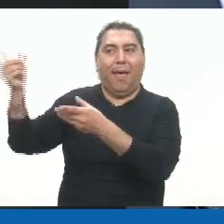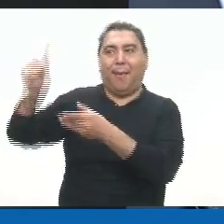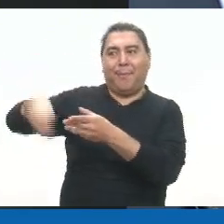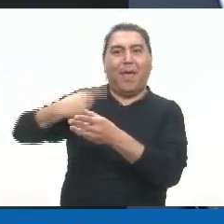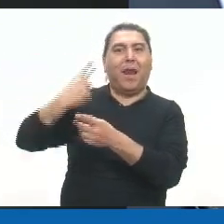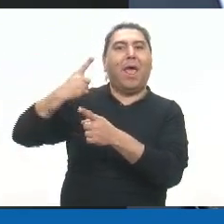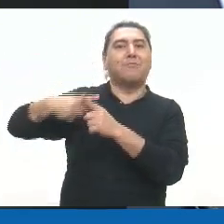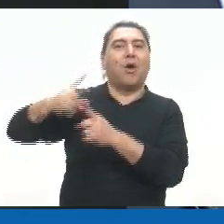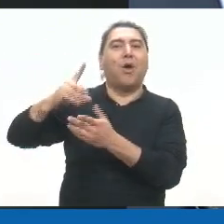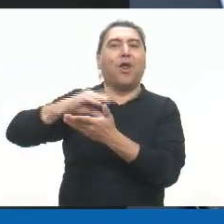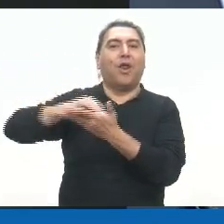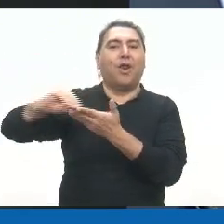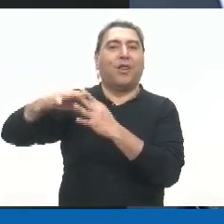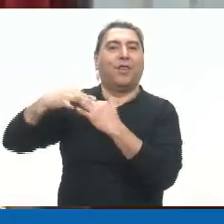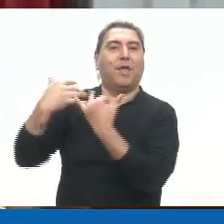diputados gracias senadora